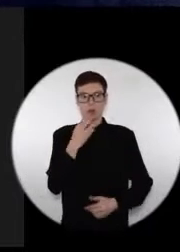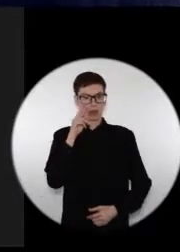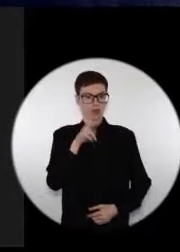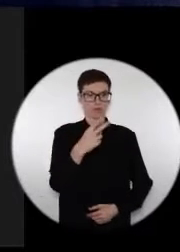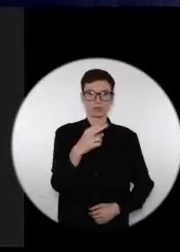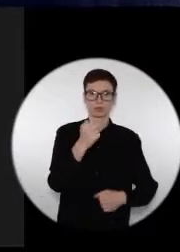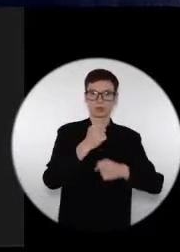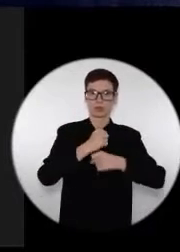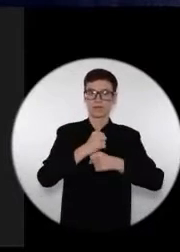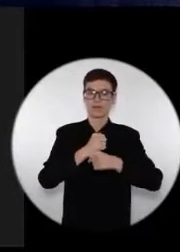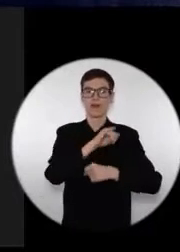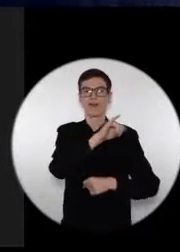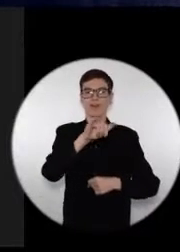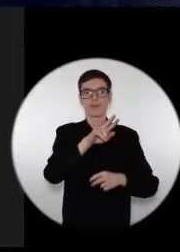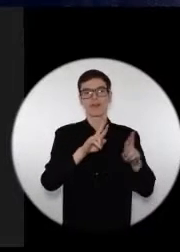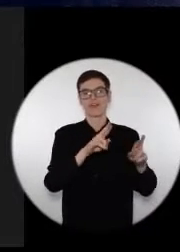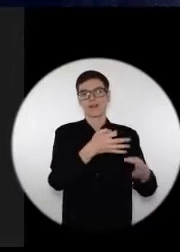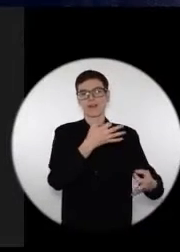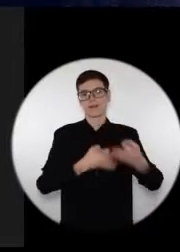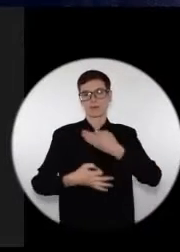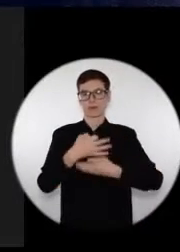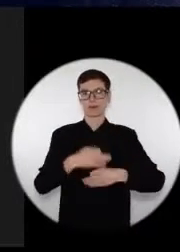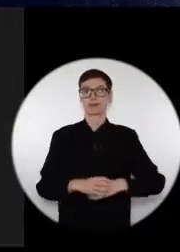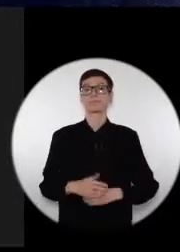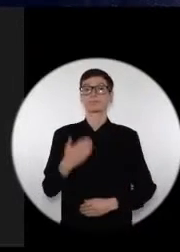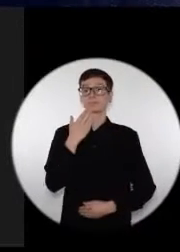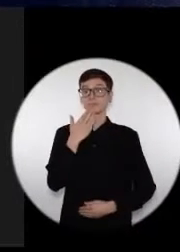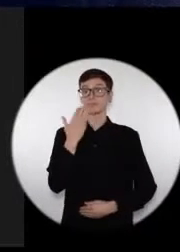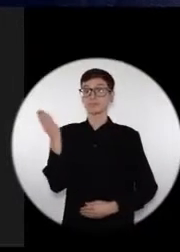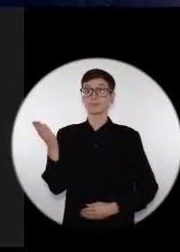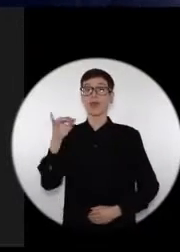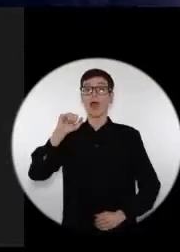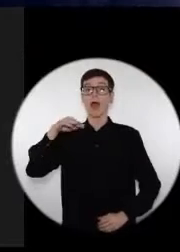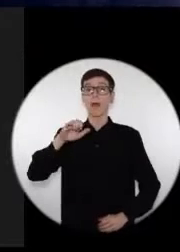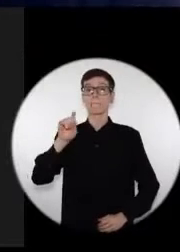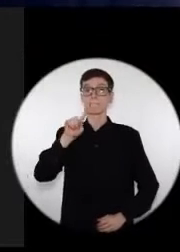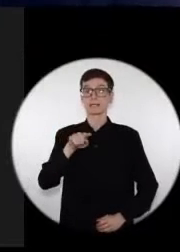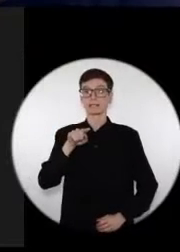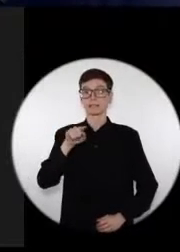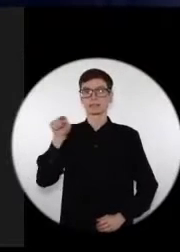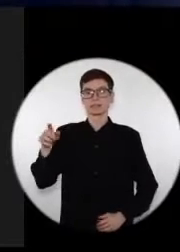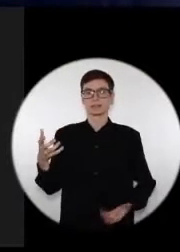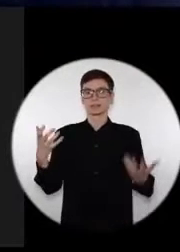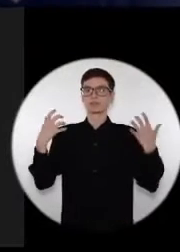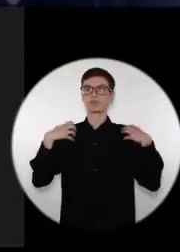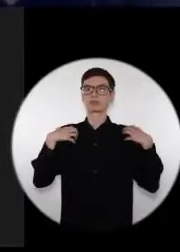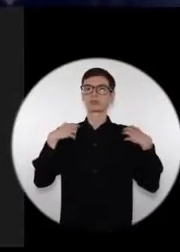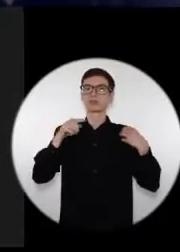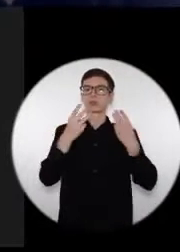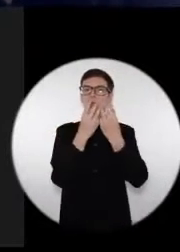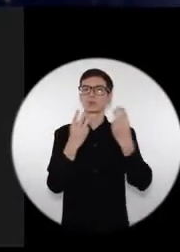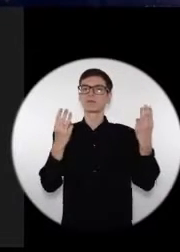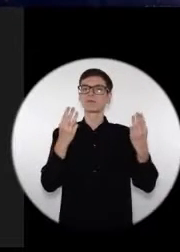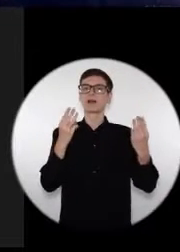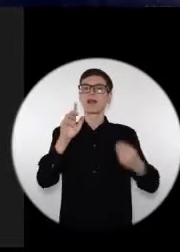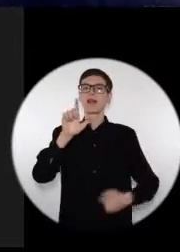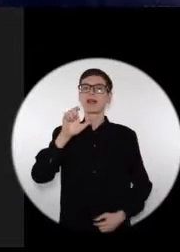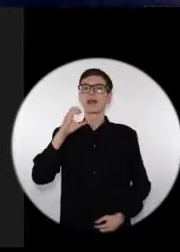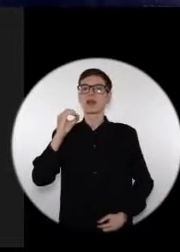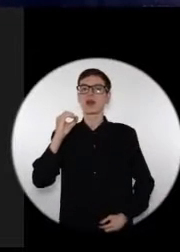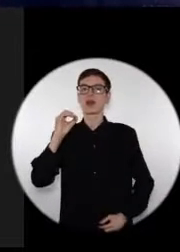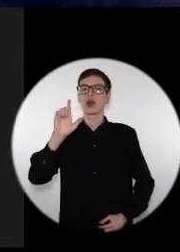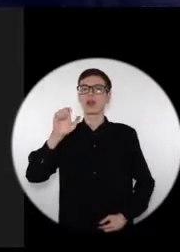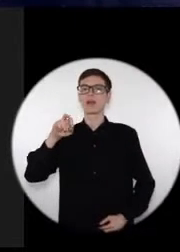cuando cuando vi tu trabajo ay trasuntos ya nos vaya a contar de eso tenemos a james que lleva su sitio leo lento